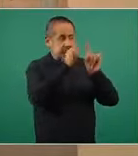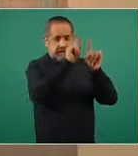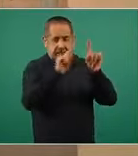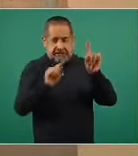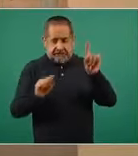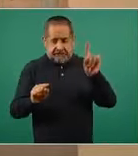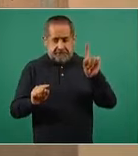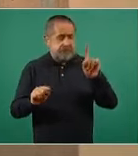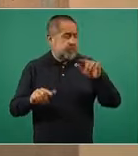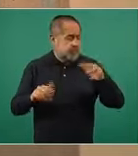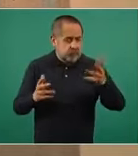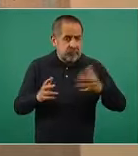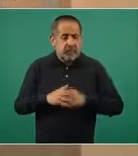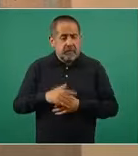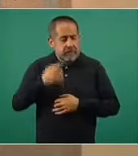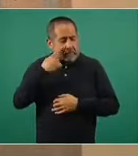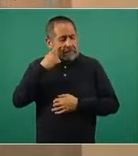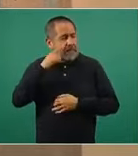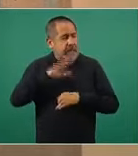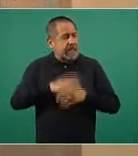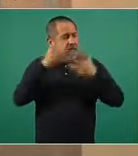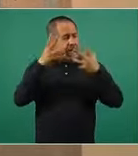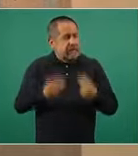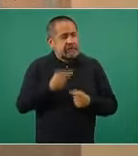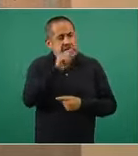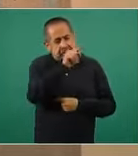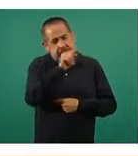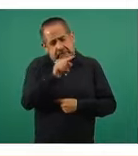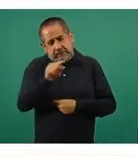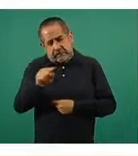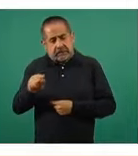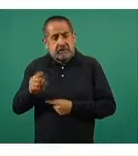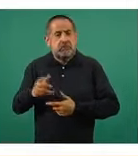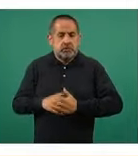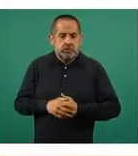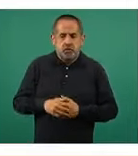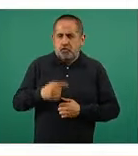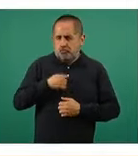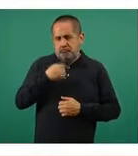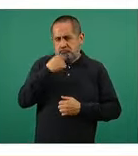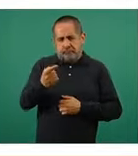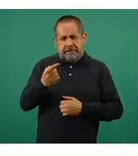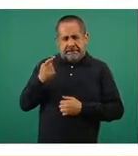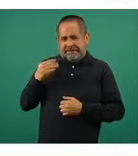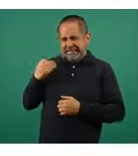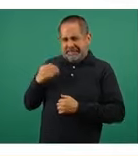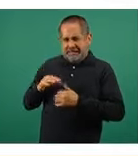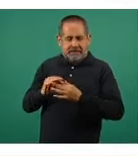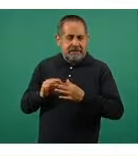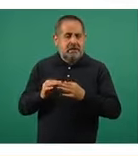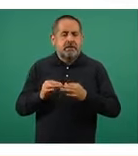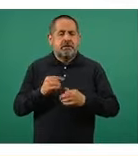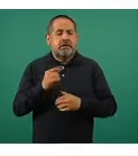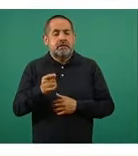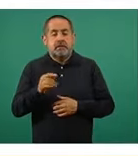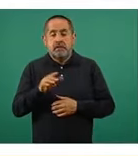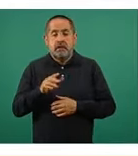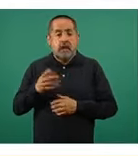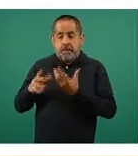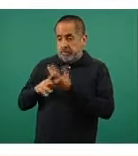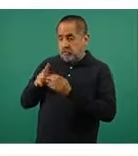presentan una mayor proporción de casos confirmados en esta población. Yo les comentaba al principio de este bloque que esta